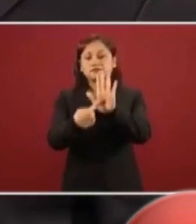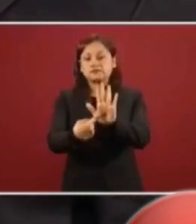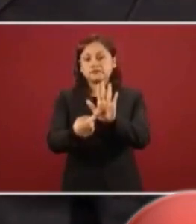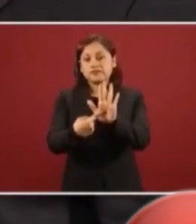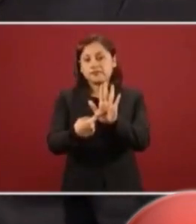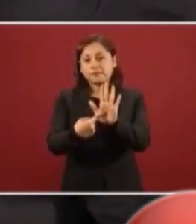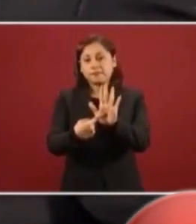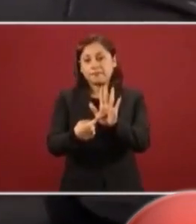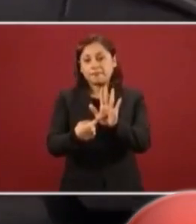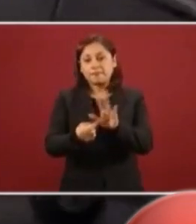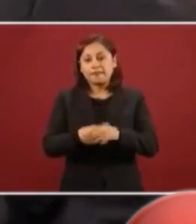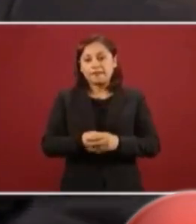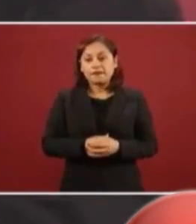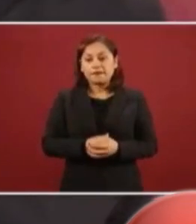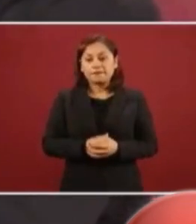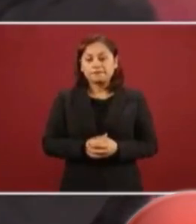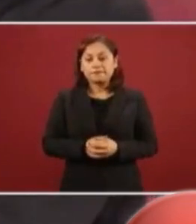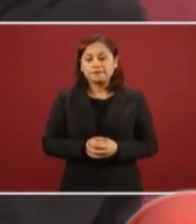d